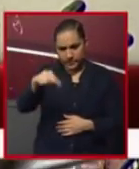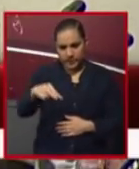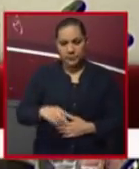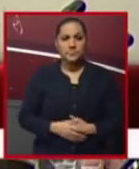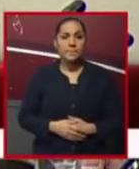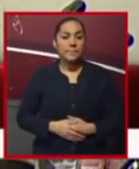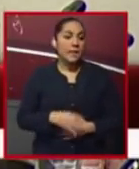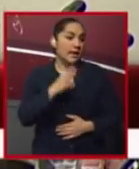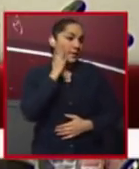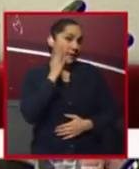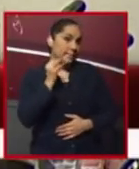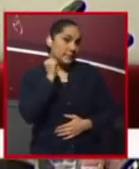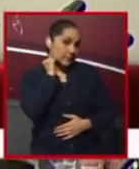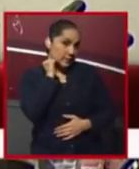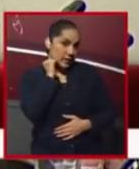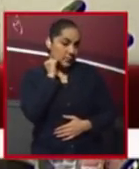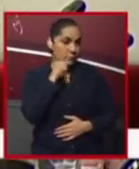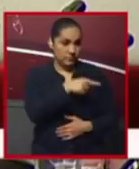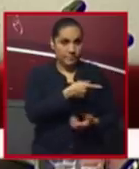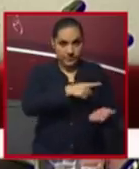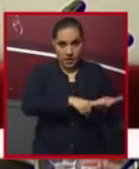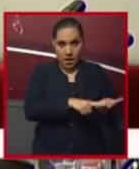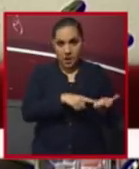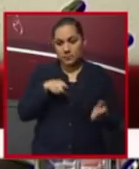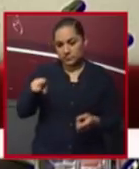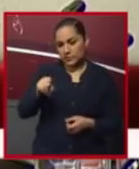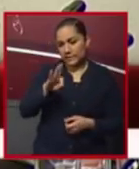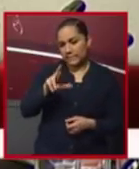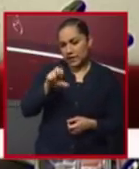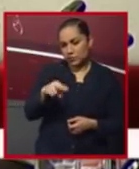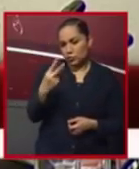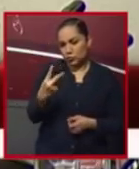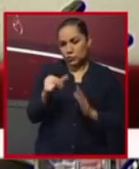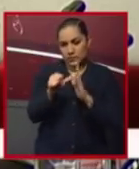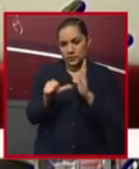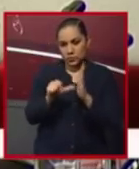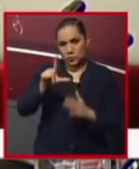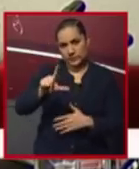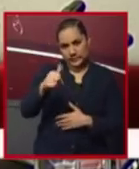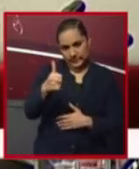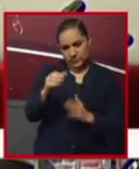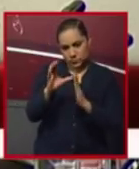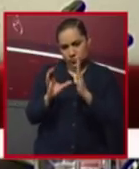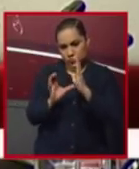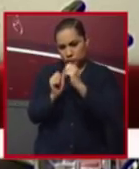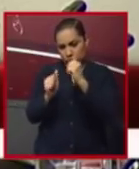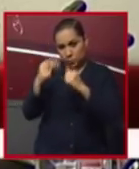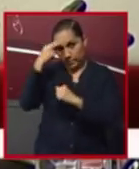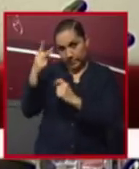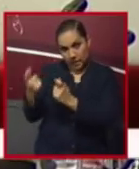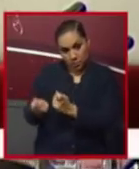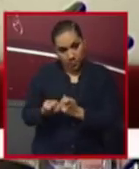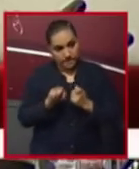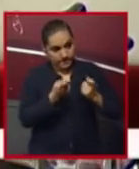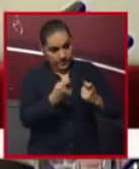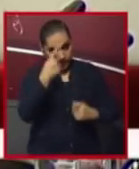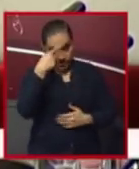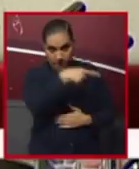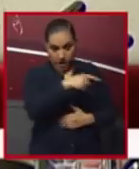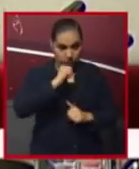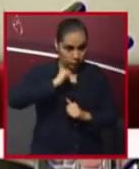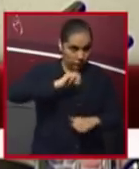Unión, en ejercicio de la facultad que le confiere la fracción 2 del artículo 76 de la Constitución Política de los Estados Unidos